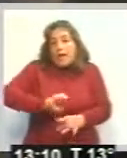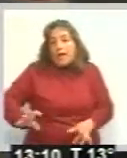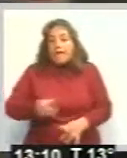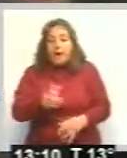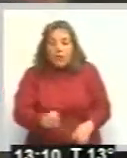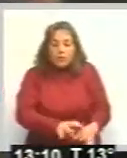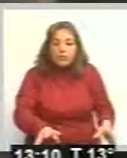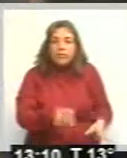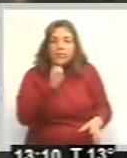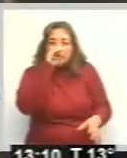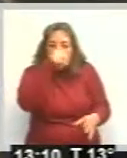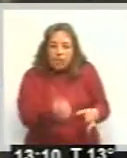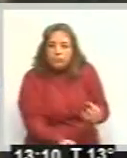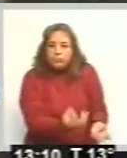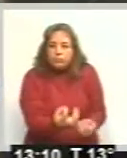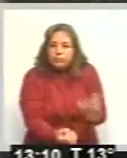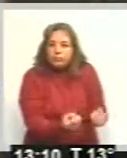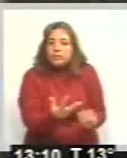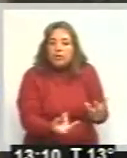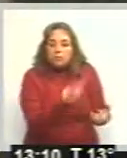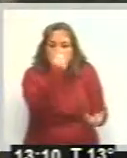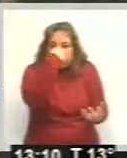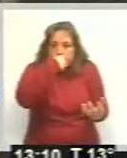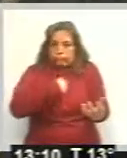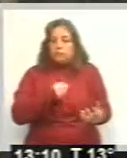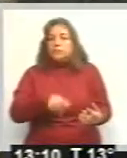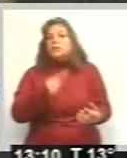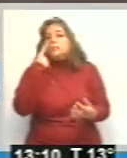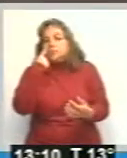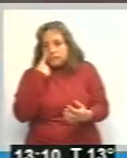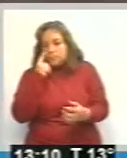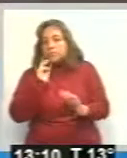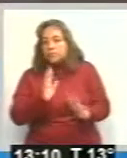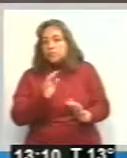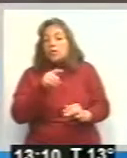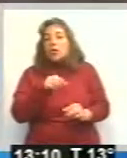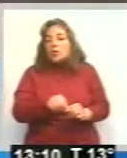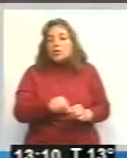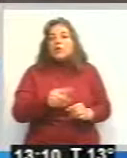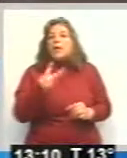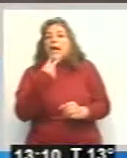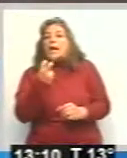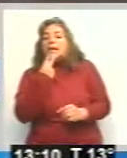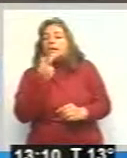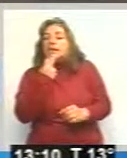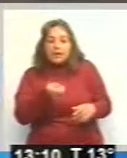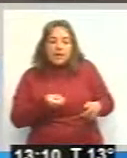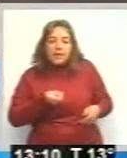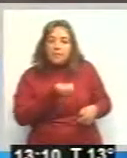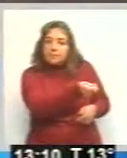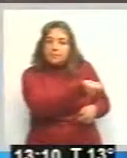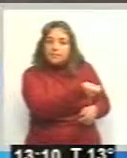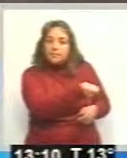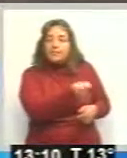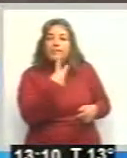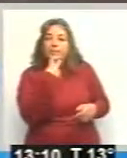que son los medios populares de calefacción, lo que es el brasero, y ahora y después de este gran boom que han tenido la electricidad, se han sumado los